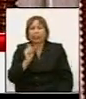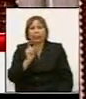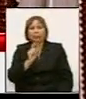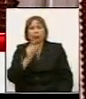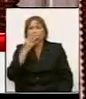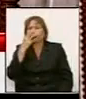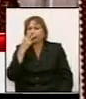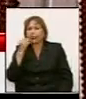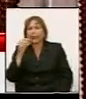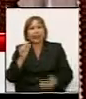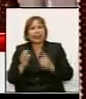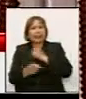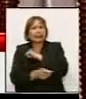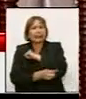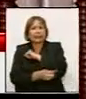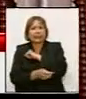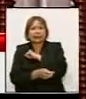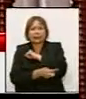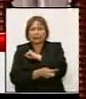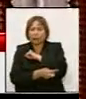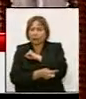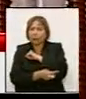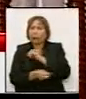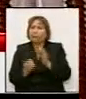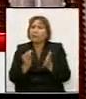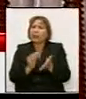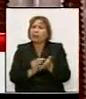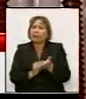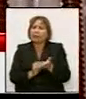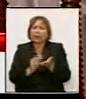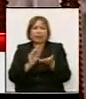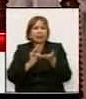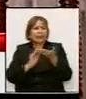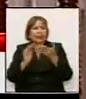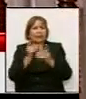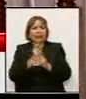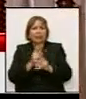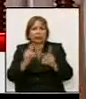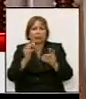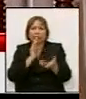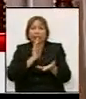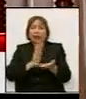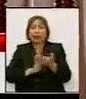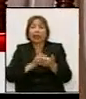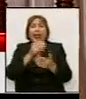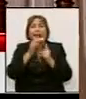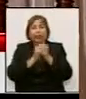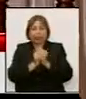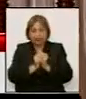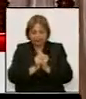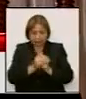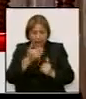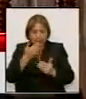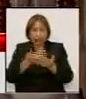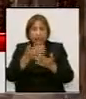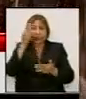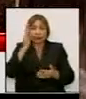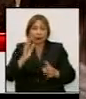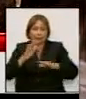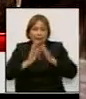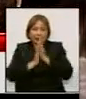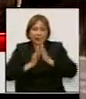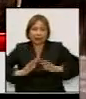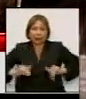no nos dejes caer en la tentación y líbranos del mal. Amén. Dale, Señor, el